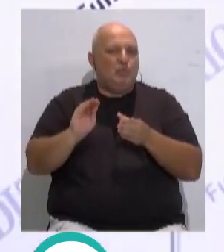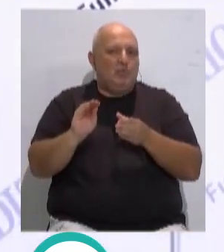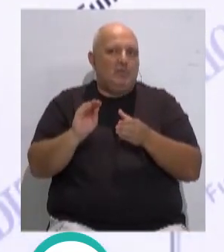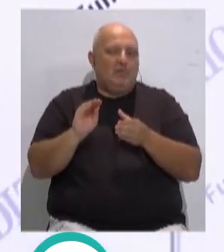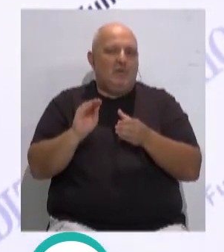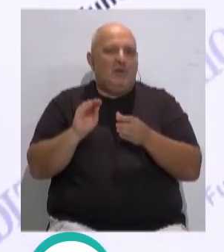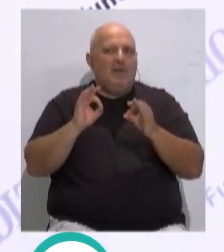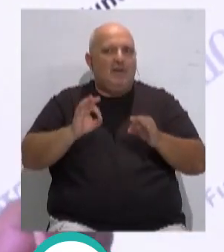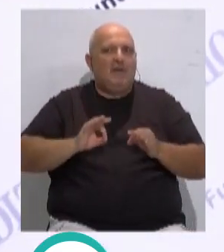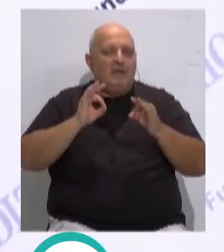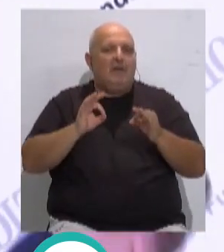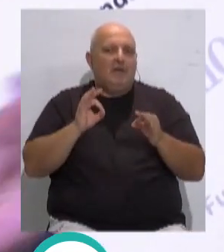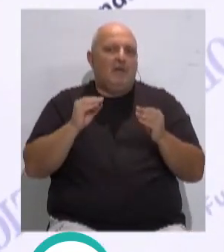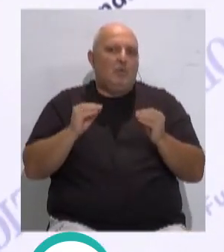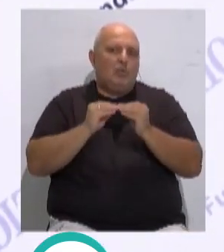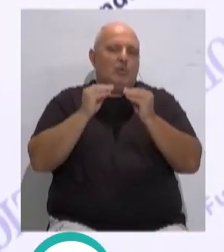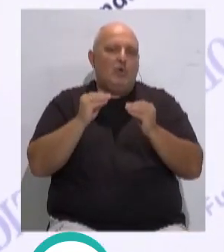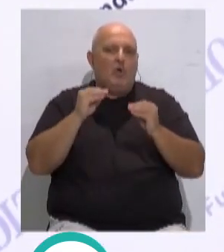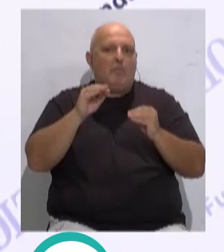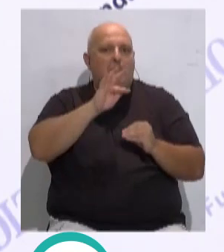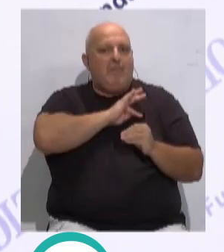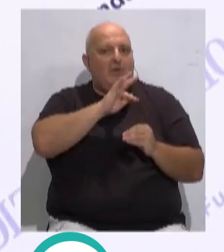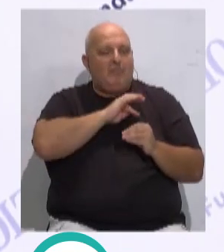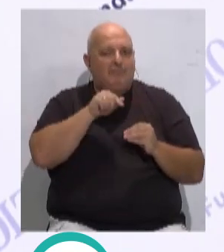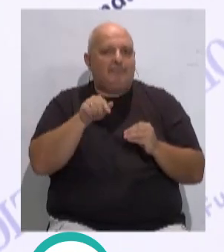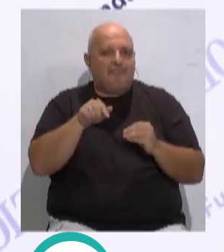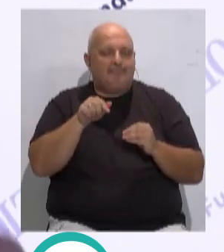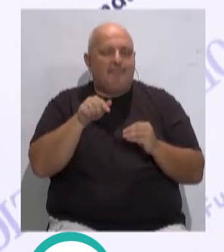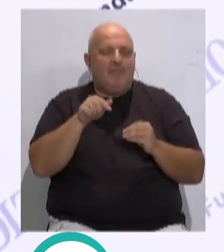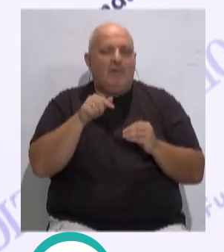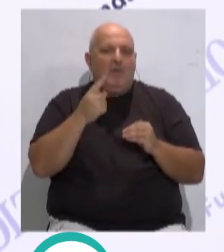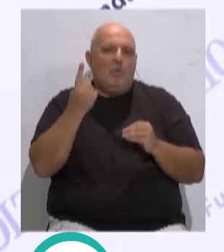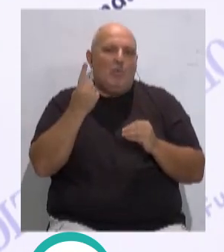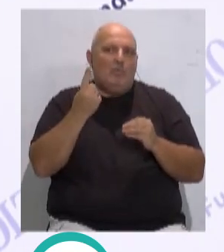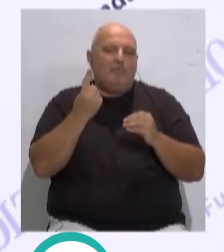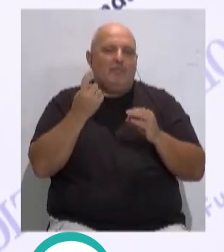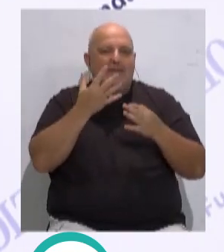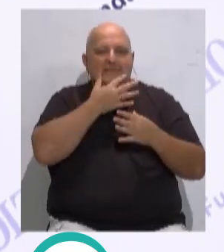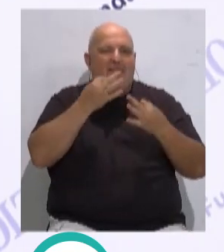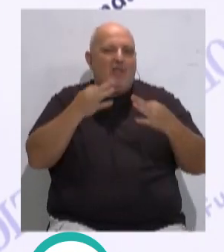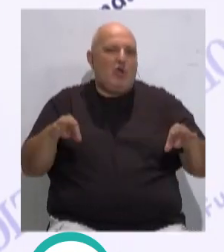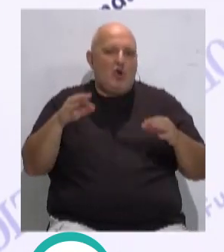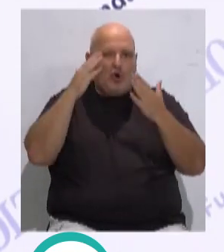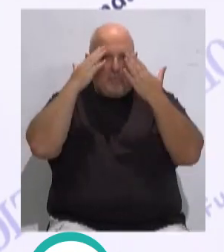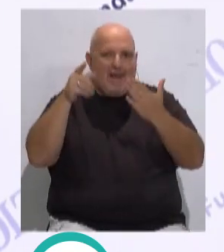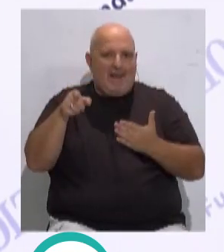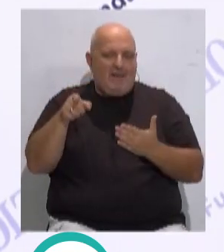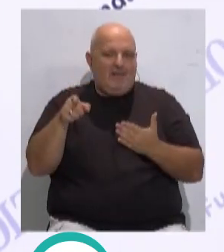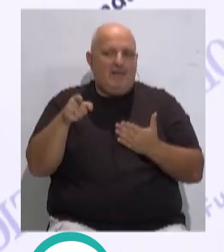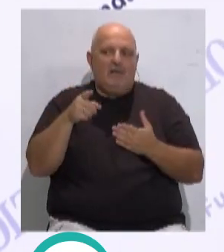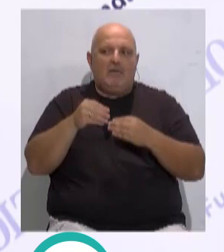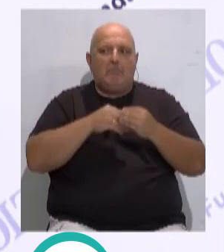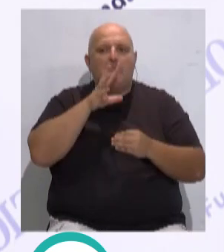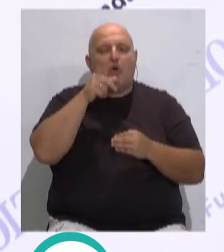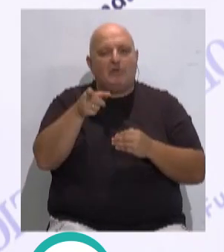siempre han encarnado justo lo que hoy premiamos, justo a lo que venimos a hacer hoy un sencillo homenaje. Por eso se han